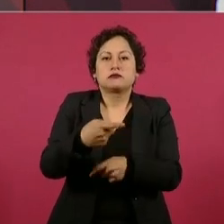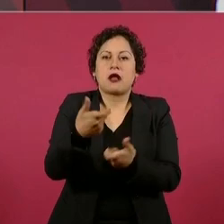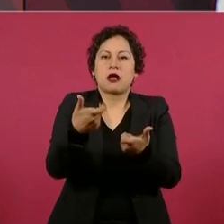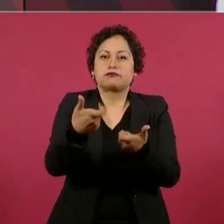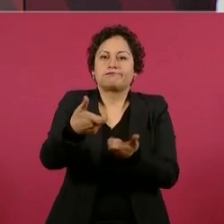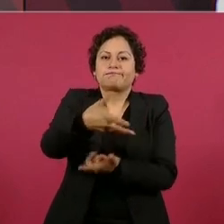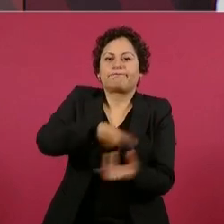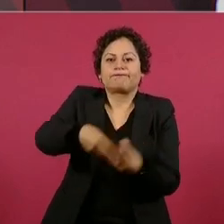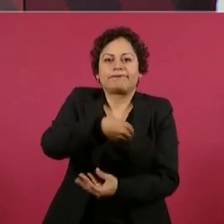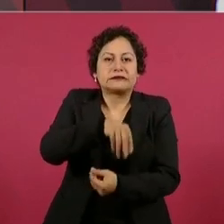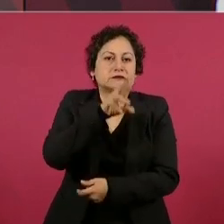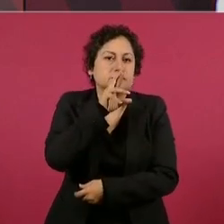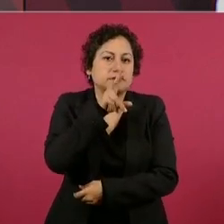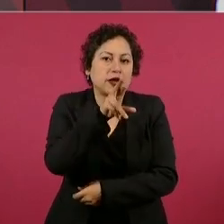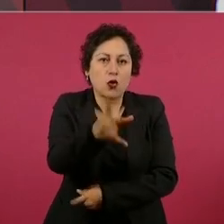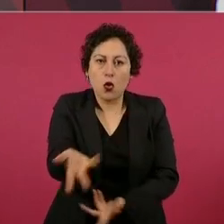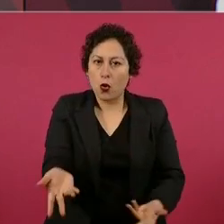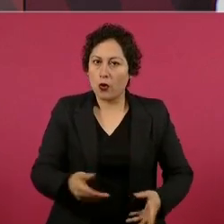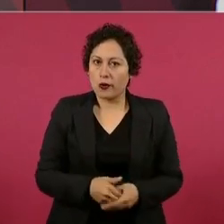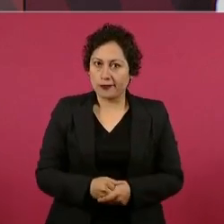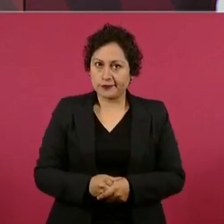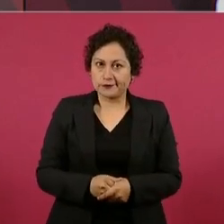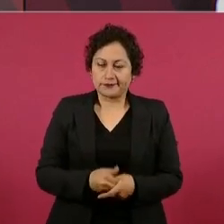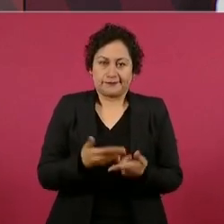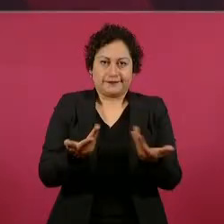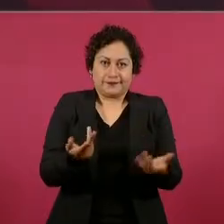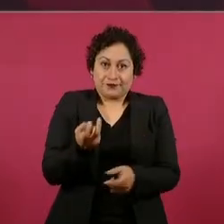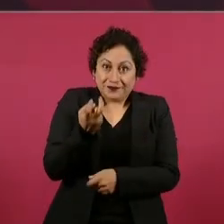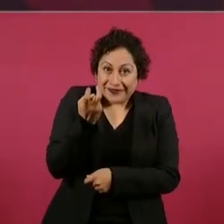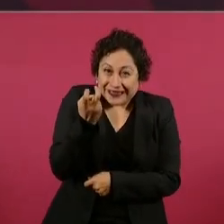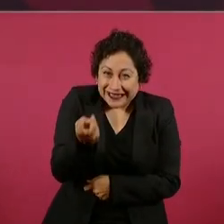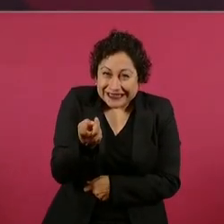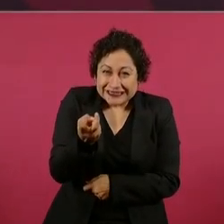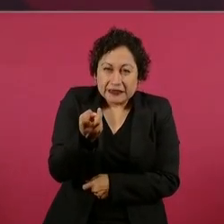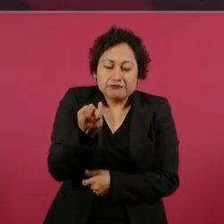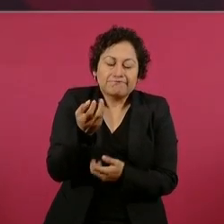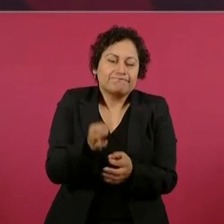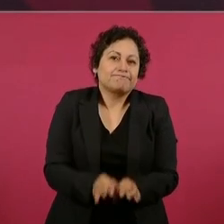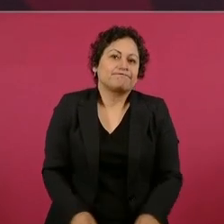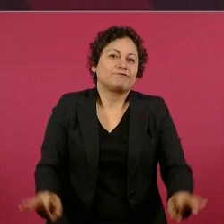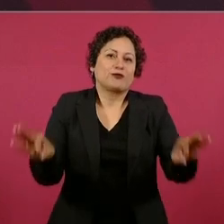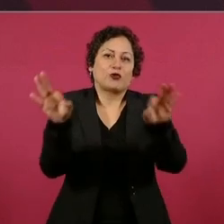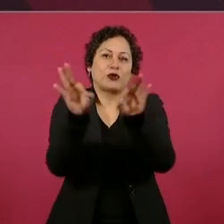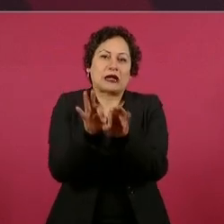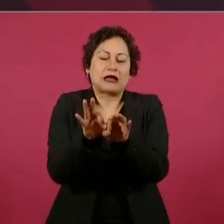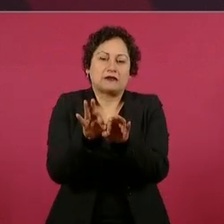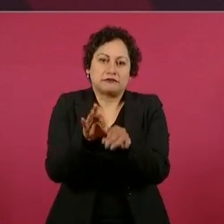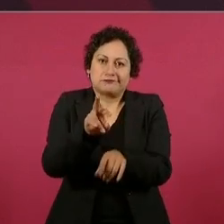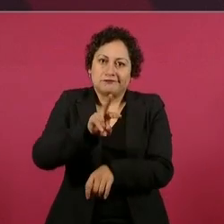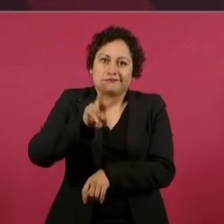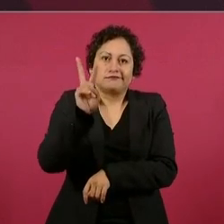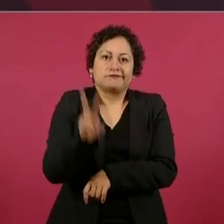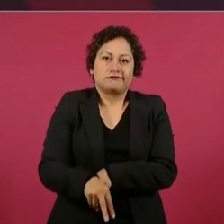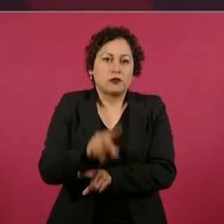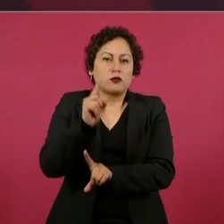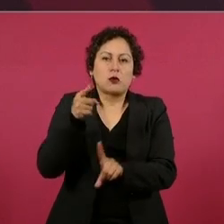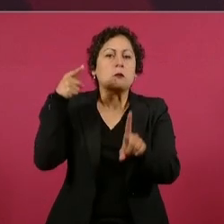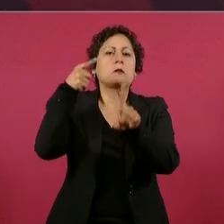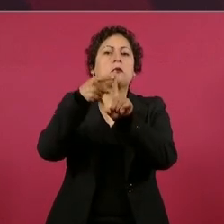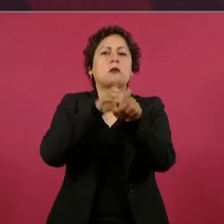Y ahí está la clave, que no falte el trabajo, que la gente